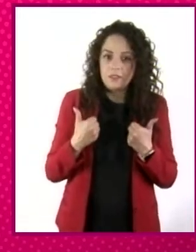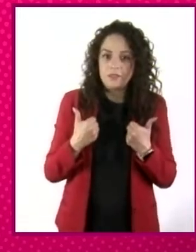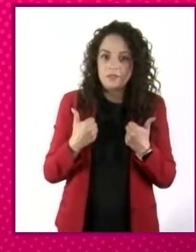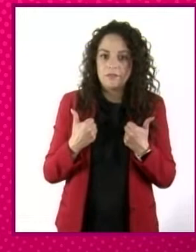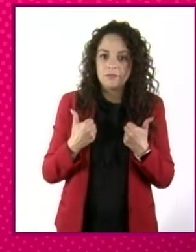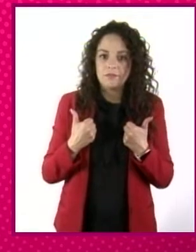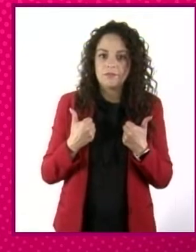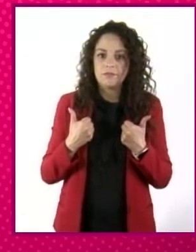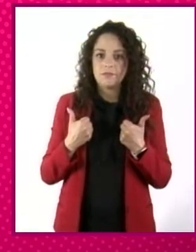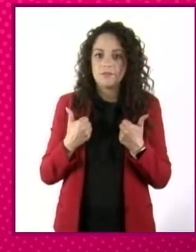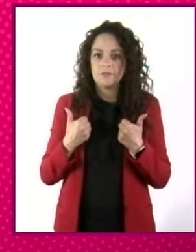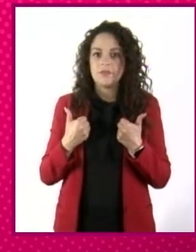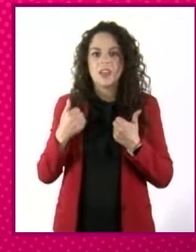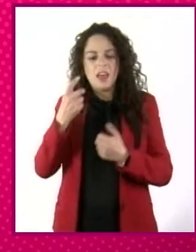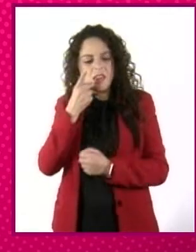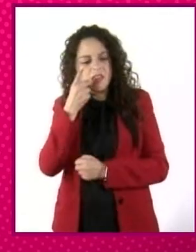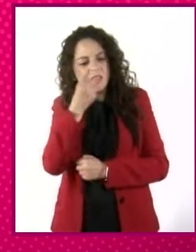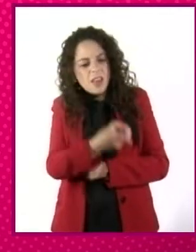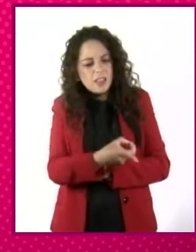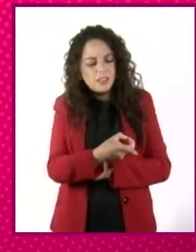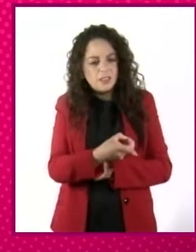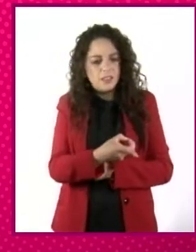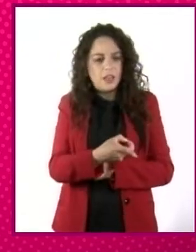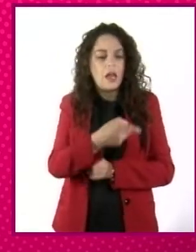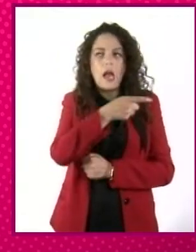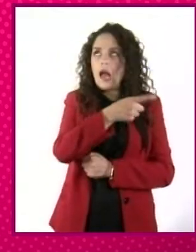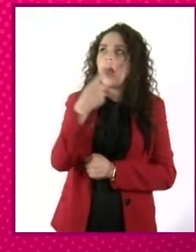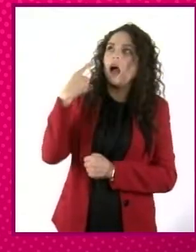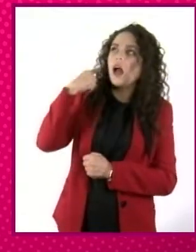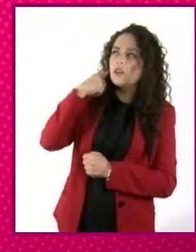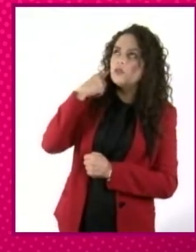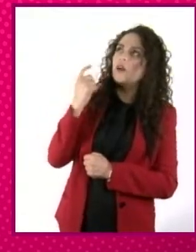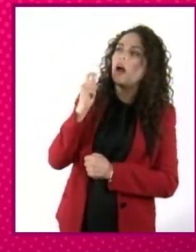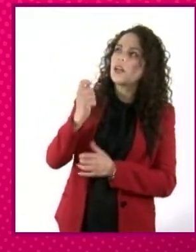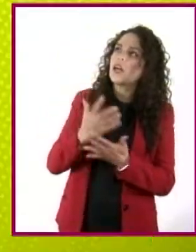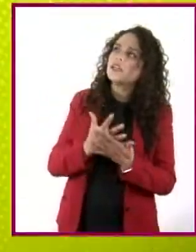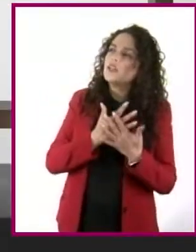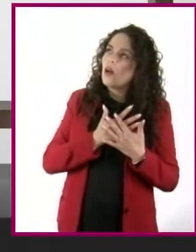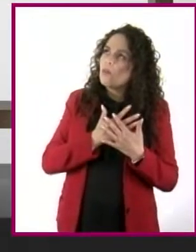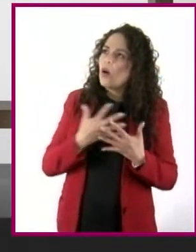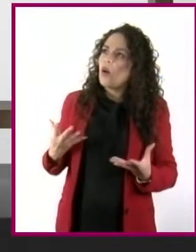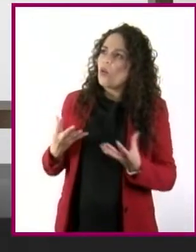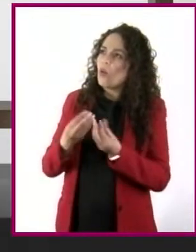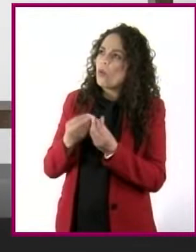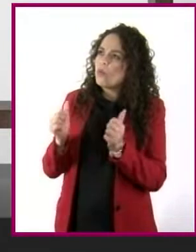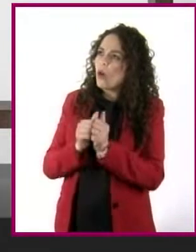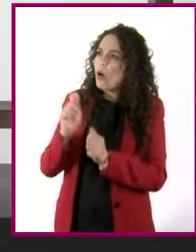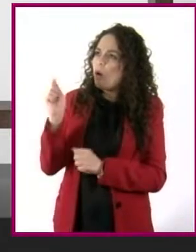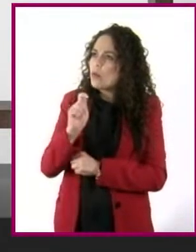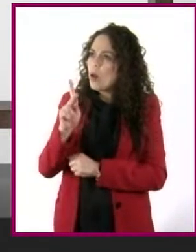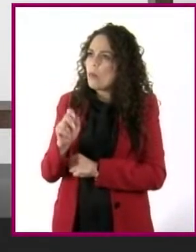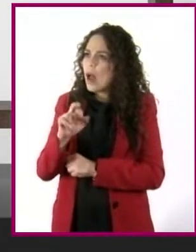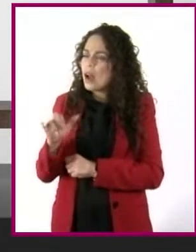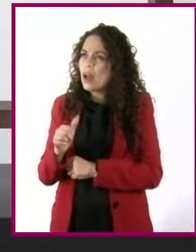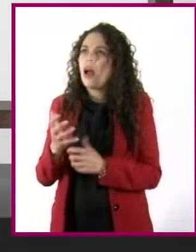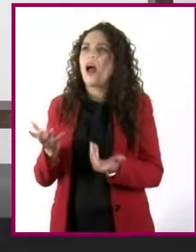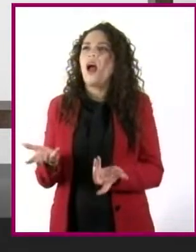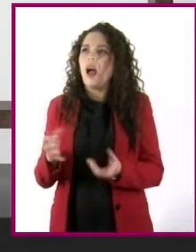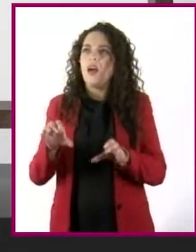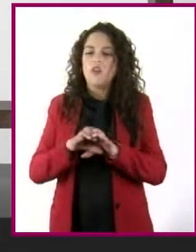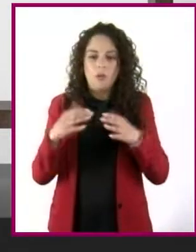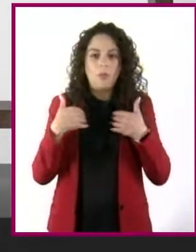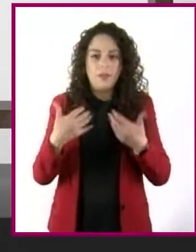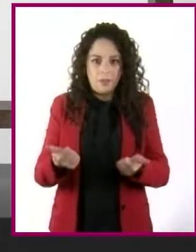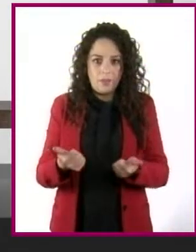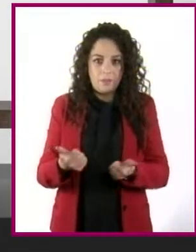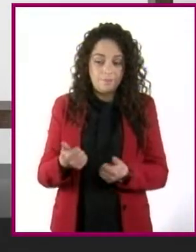les dice sobre lo que implica amar, sobre lo que implica estar en pareja. La doctora nos comentó que hay distintas formas de ver el